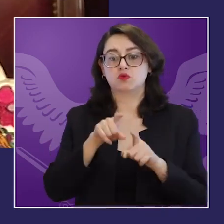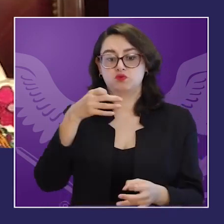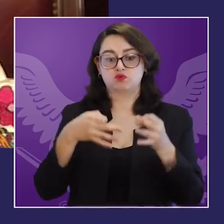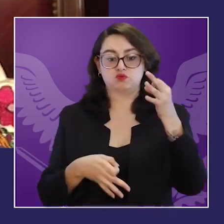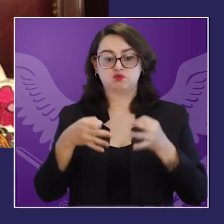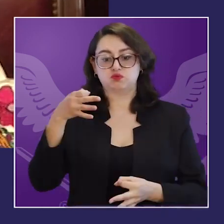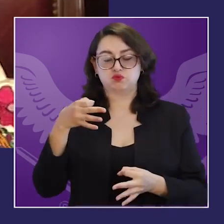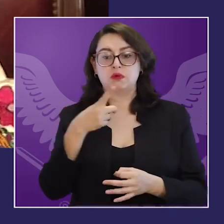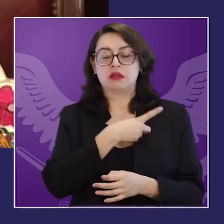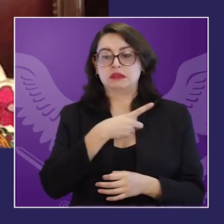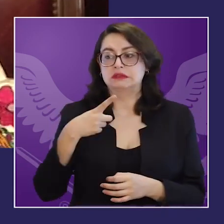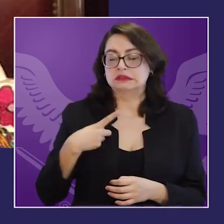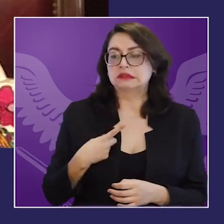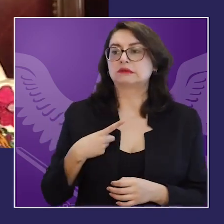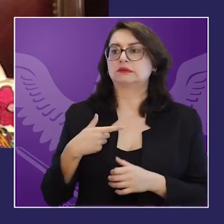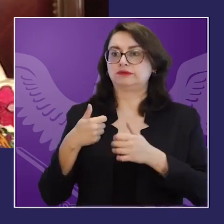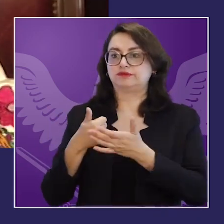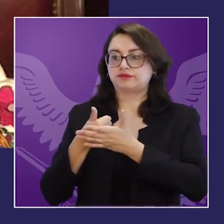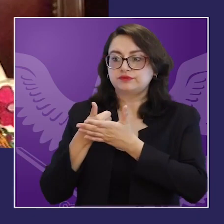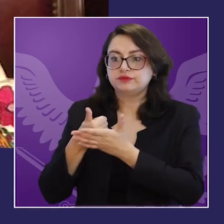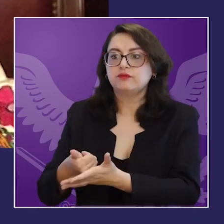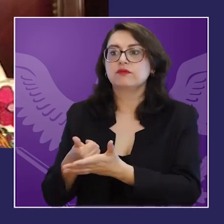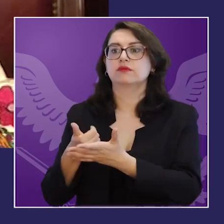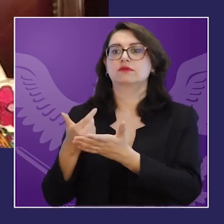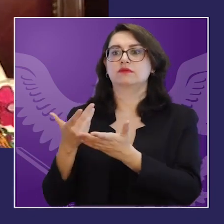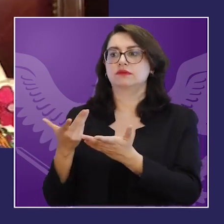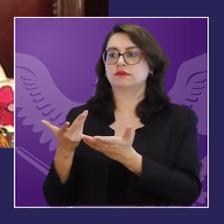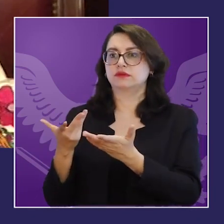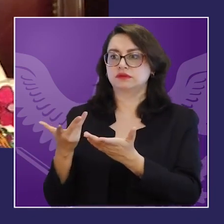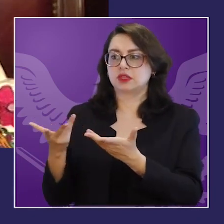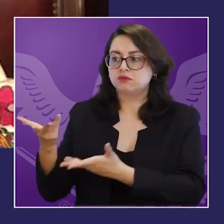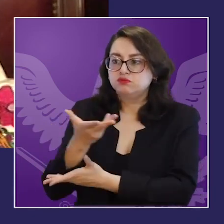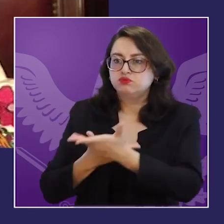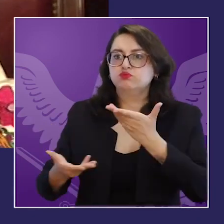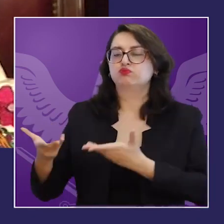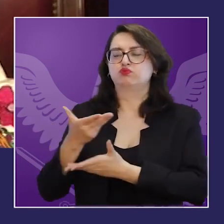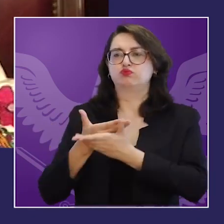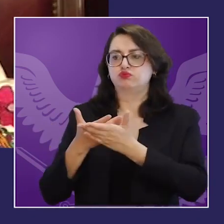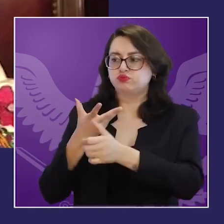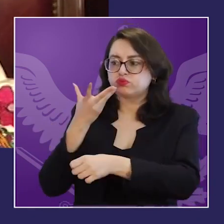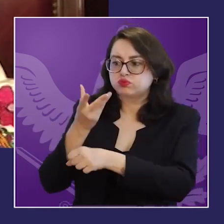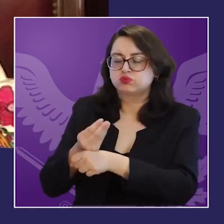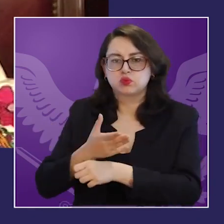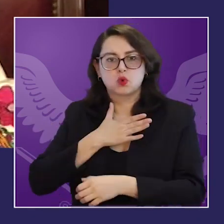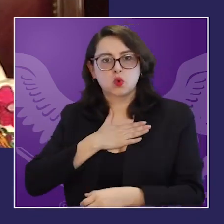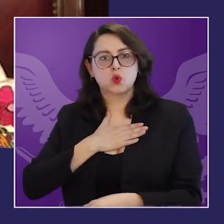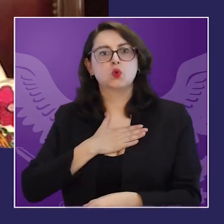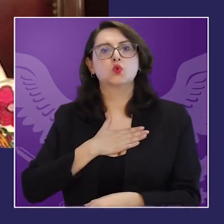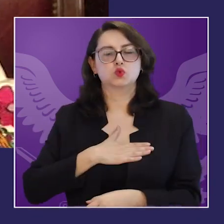o puede ser una puerta que permita crear respuestas y reparaciones que sean justas para esa